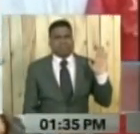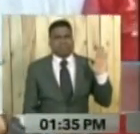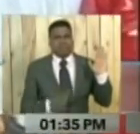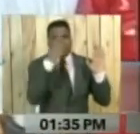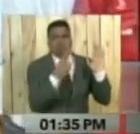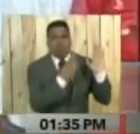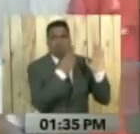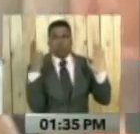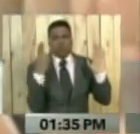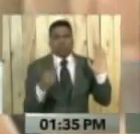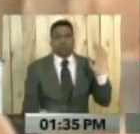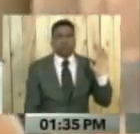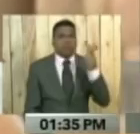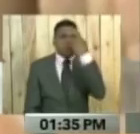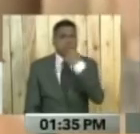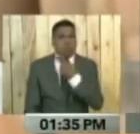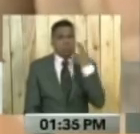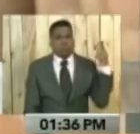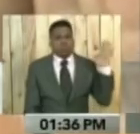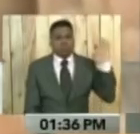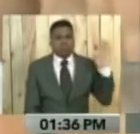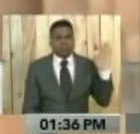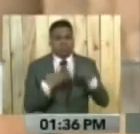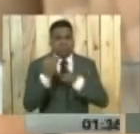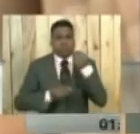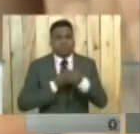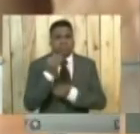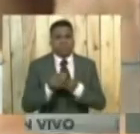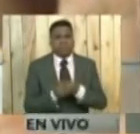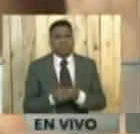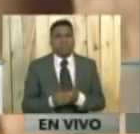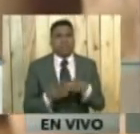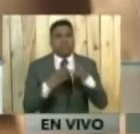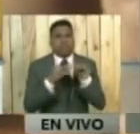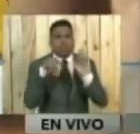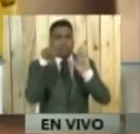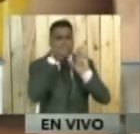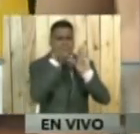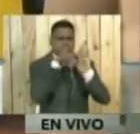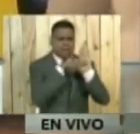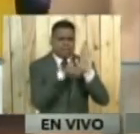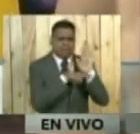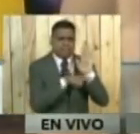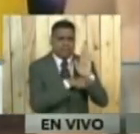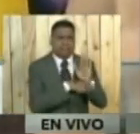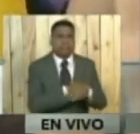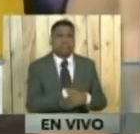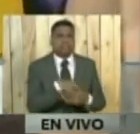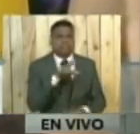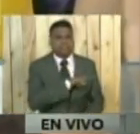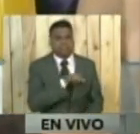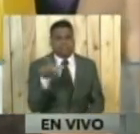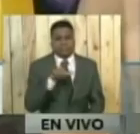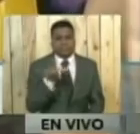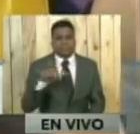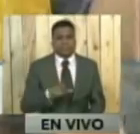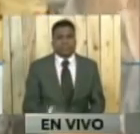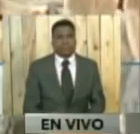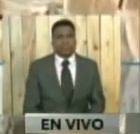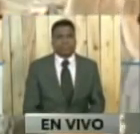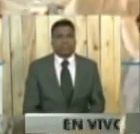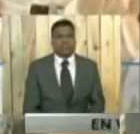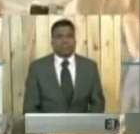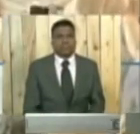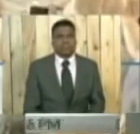Juro que haré cumplir los estatutos del Partido Socialista Unido de